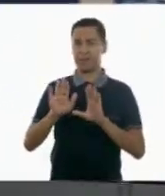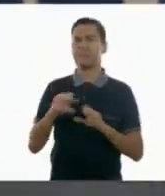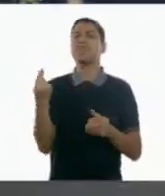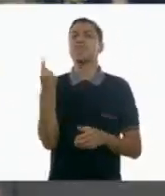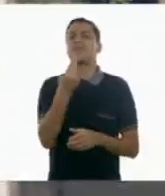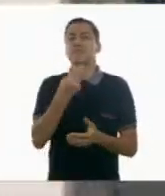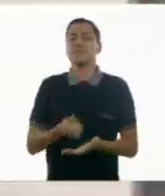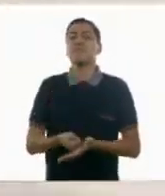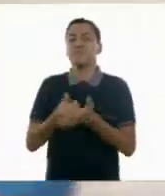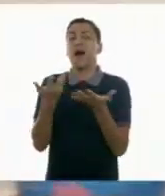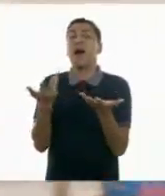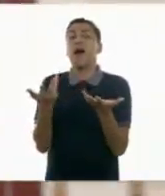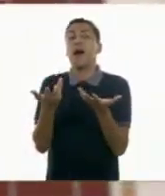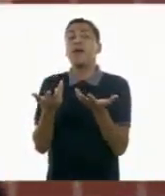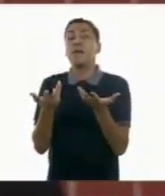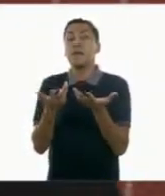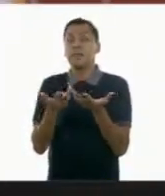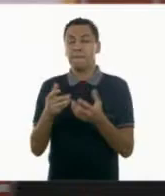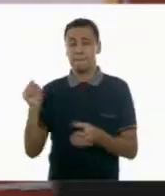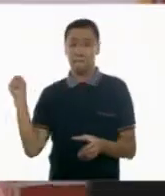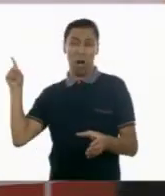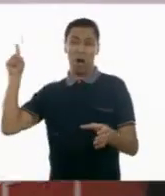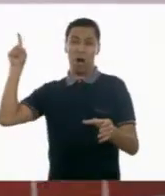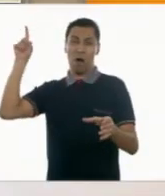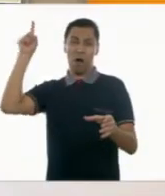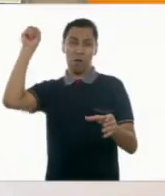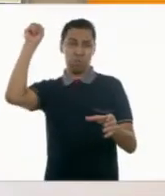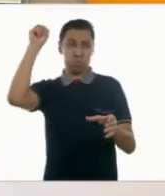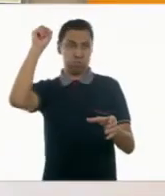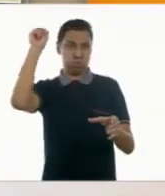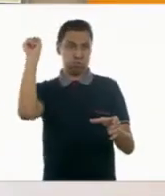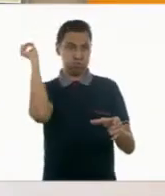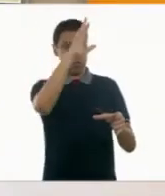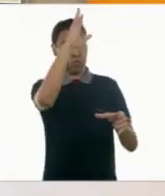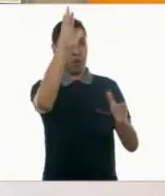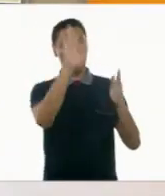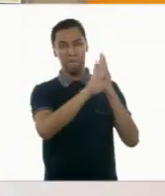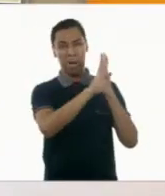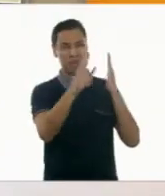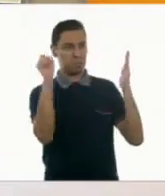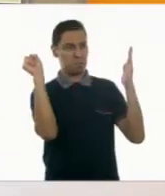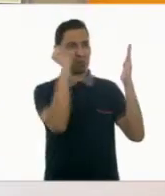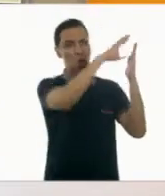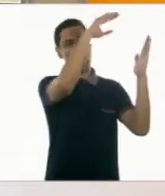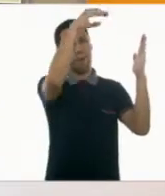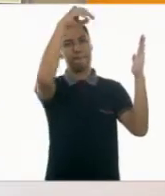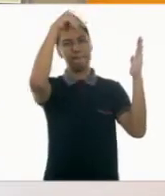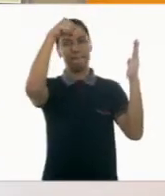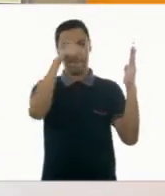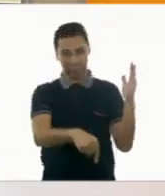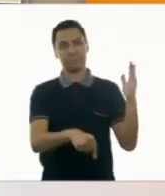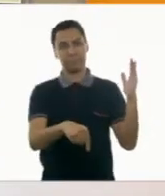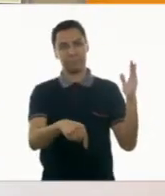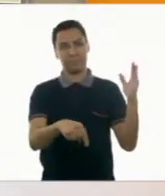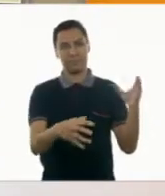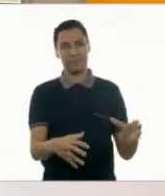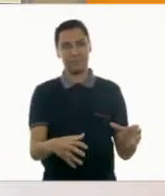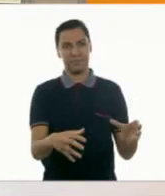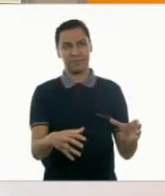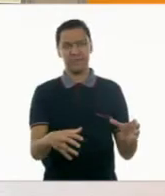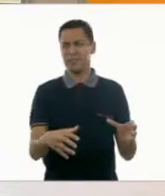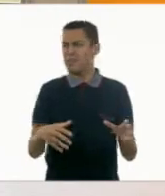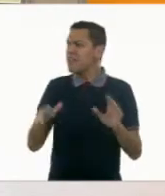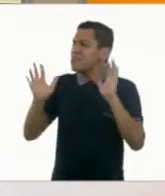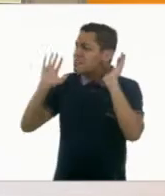hacer es, tienes que lanzarla, hacer que bote en la pared para que caiga dentro del cesto. Ese reto ya lo hicimos,